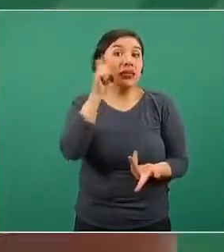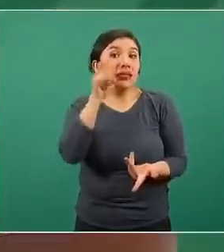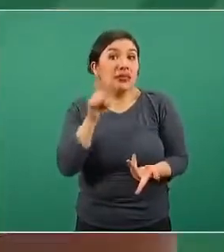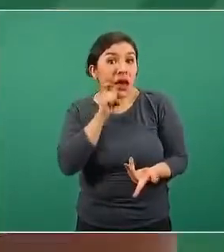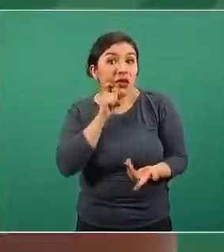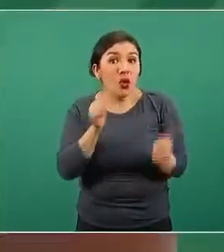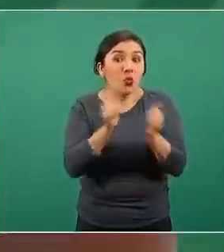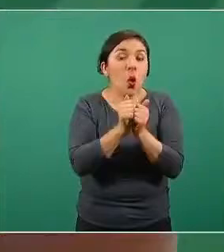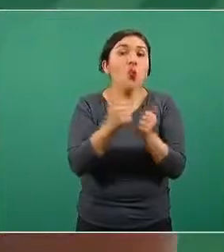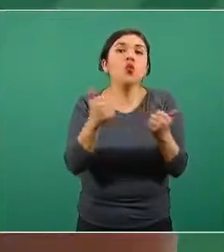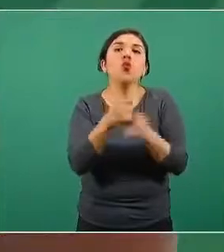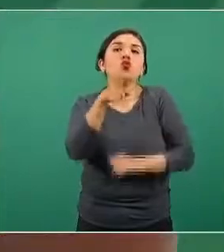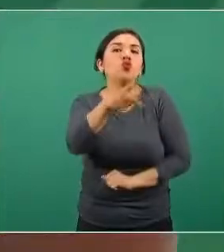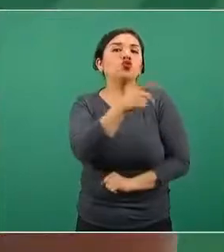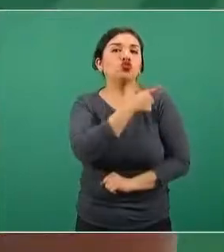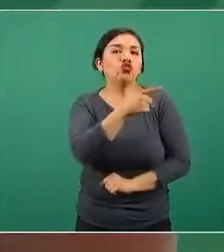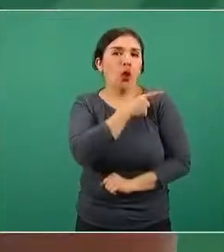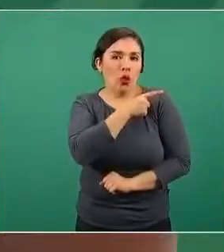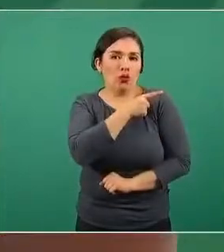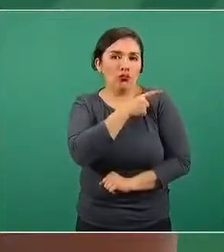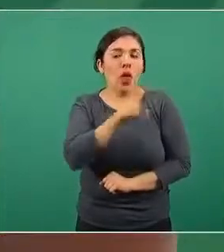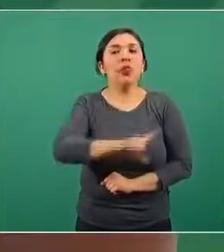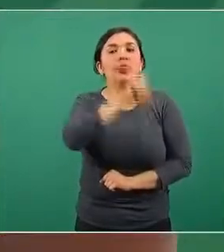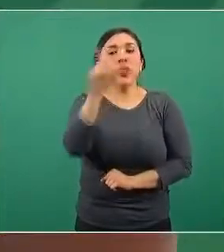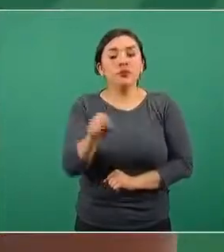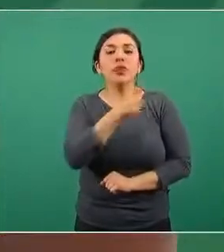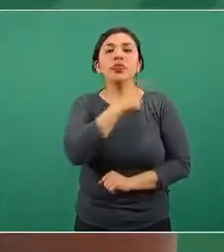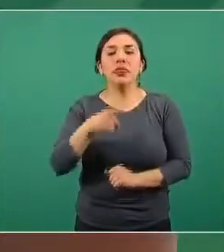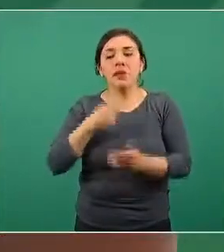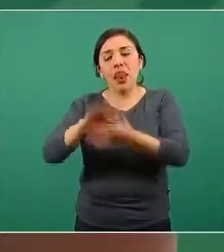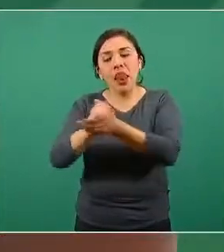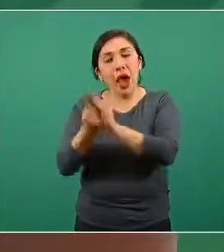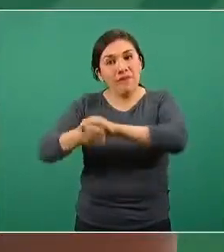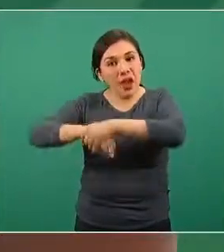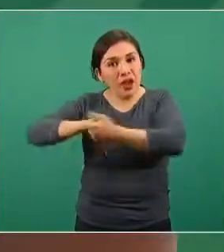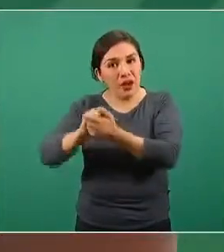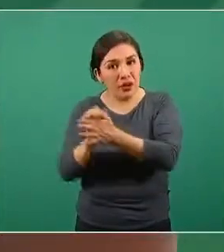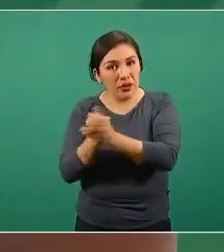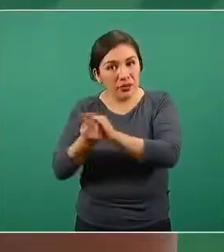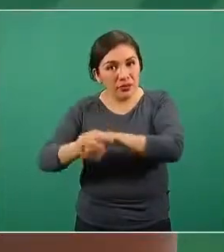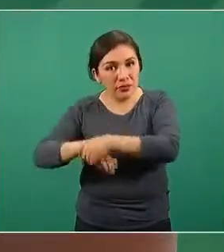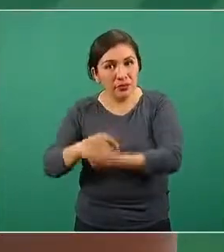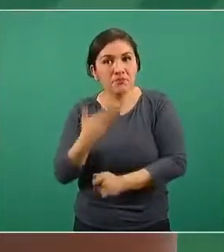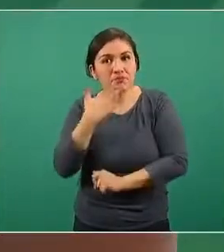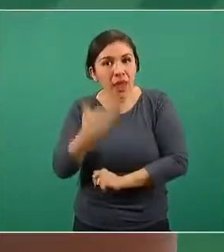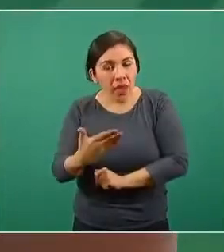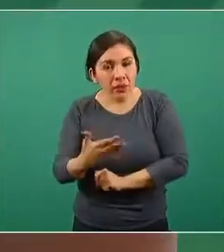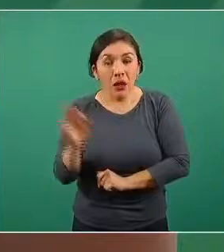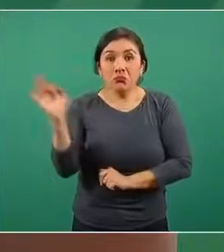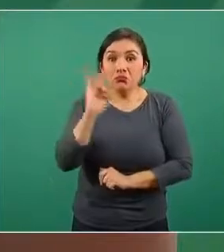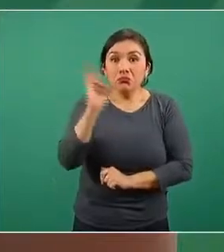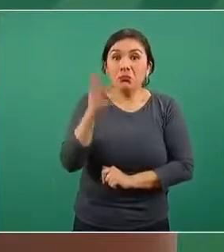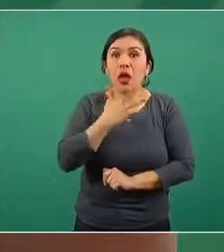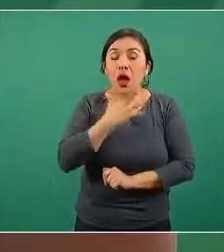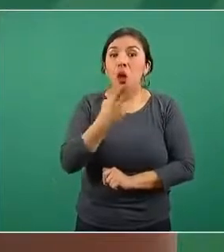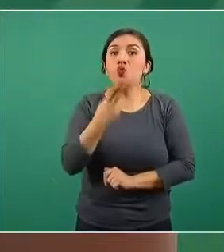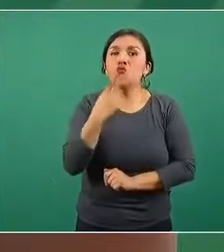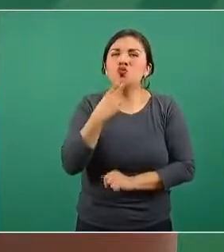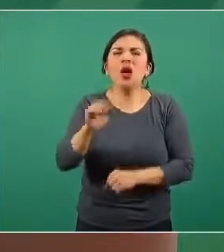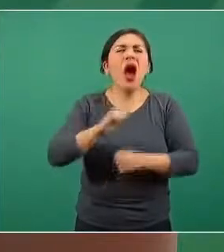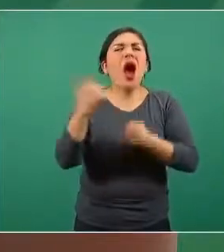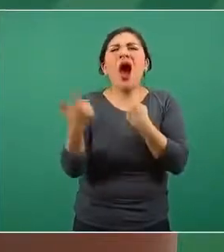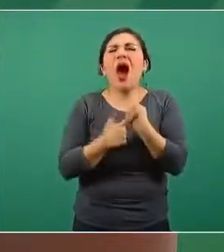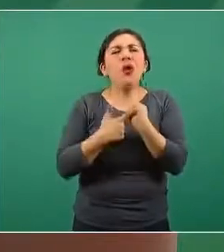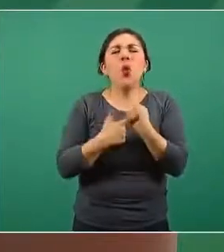Después, evidentemente, hay que hacer lavado de manos, higiene en caso de que se lleguen a utilizar algún